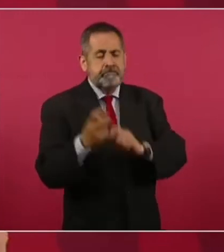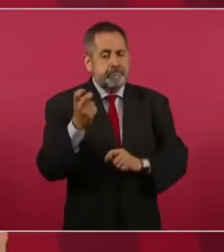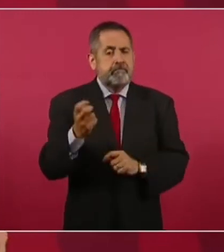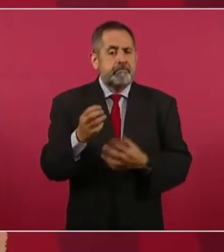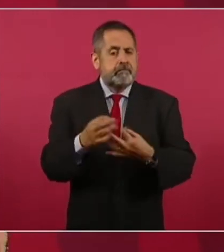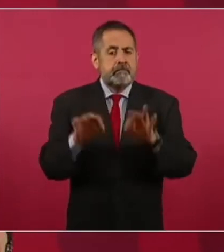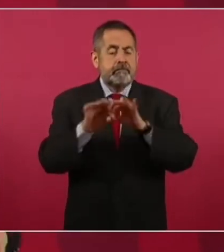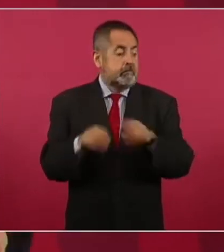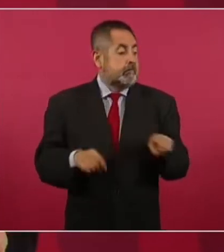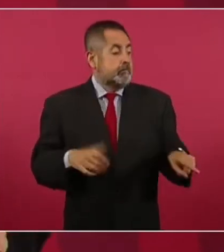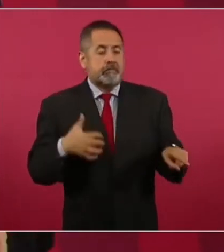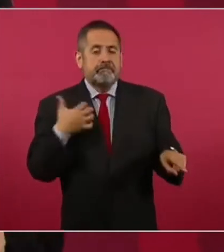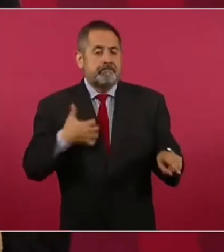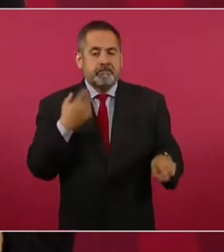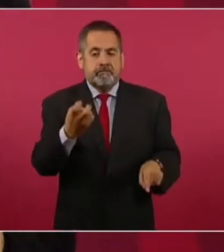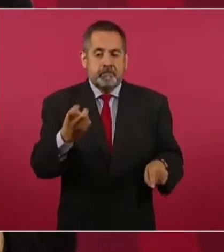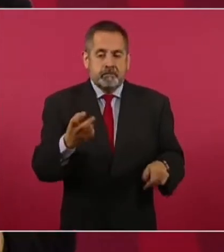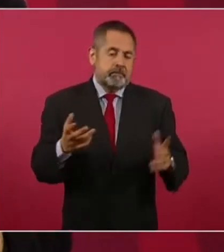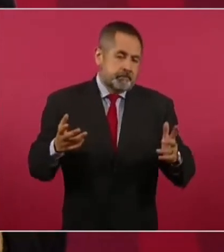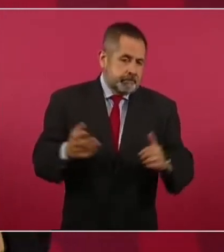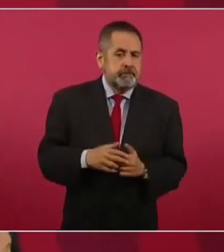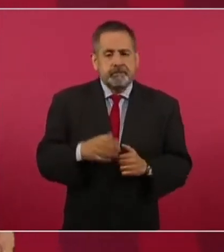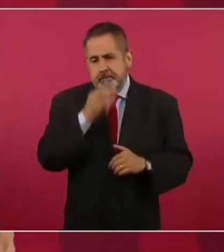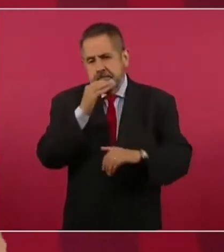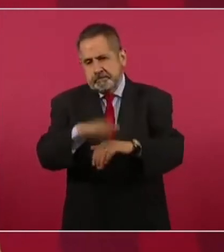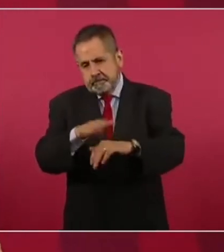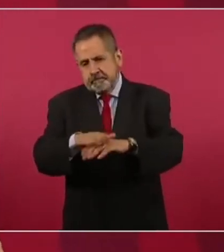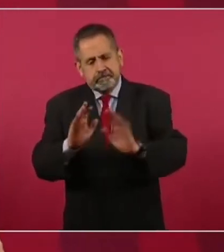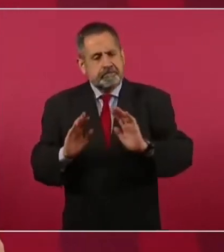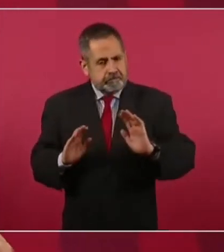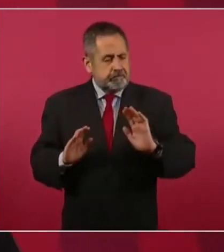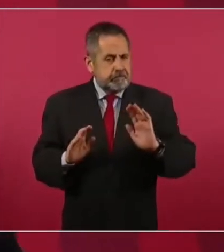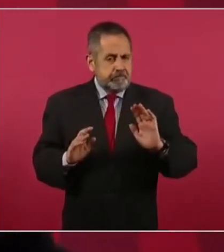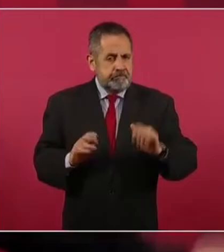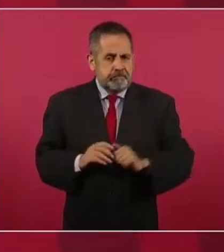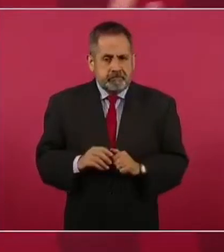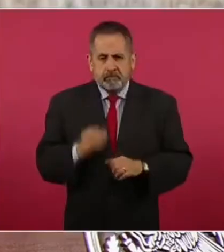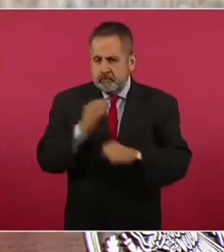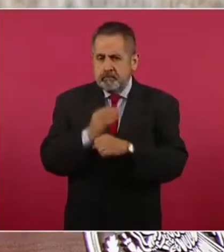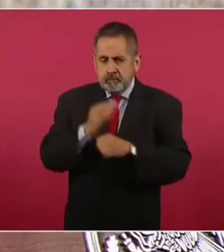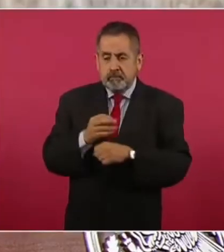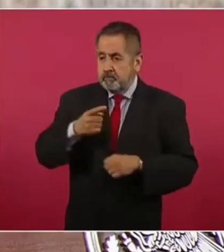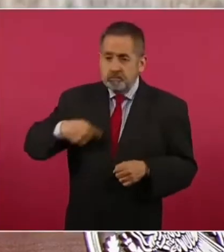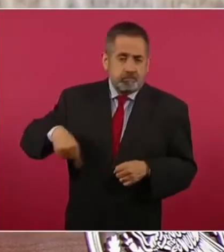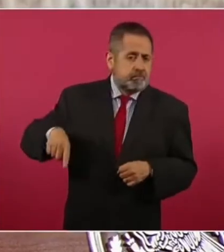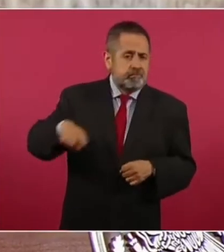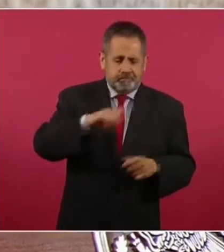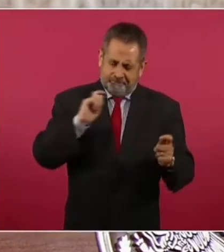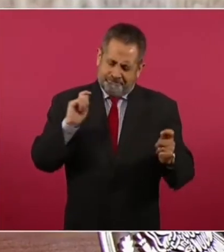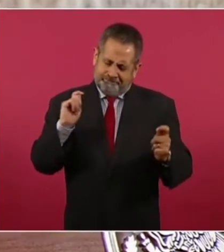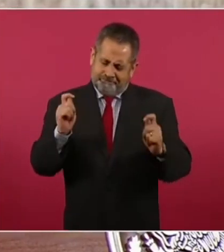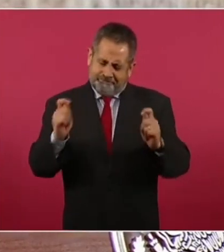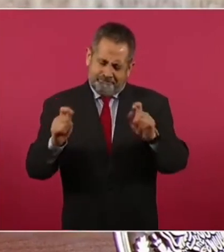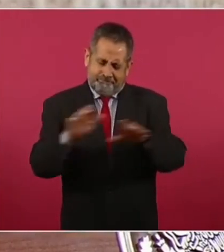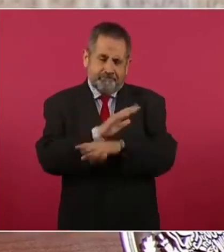Esa es la molestia. Pero también hay que decir que se está llevando a cabo toda esta